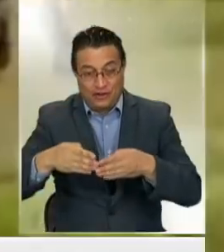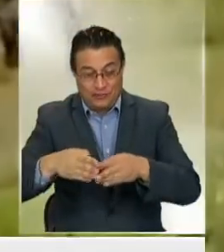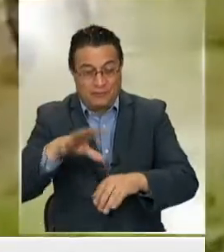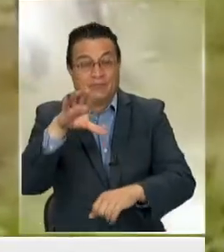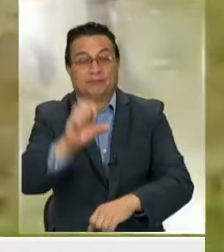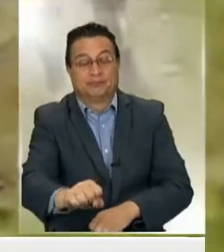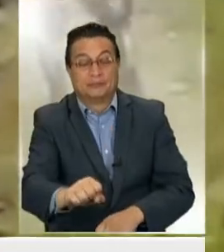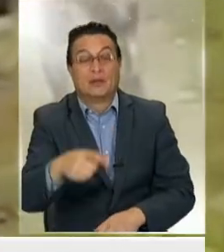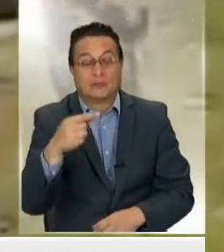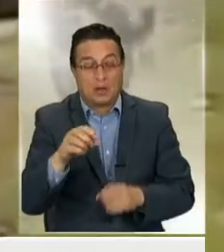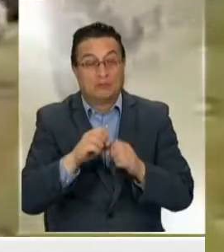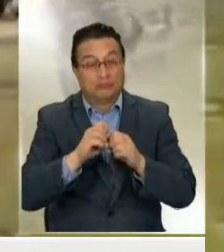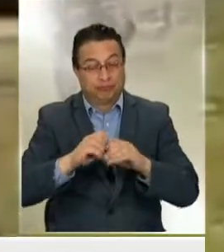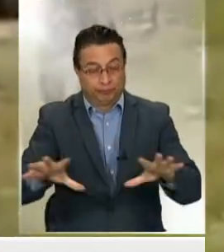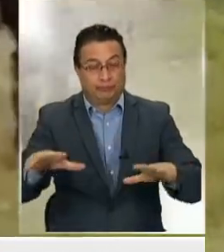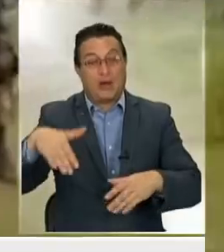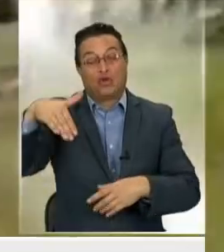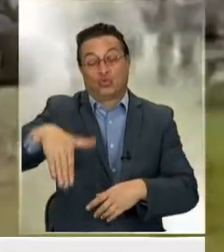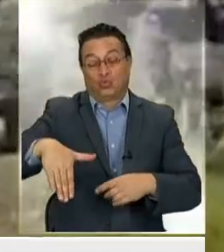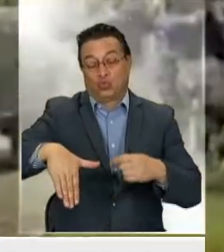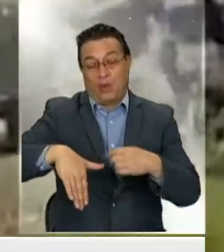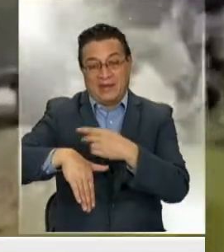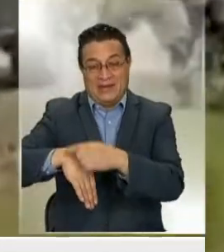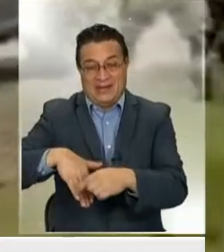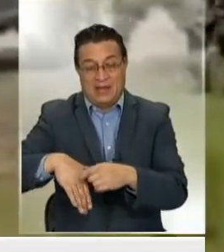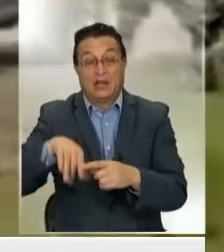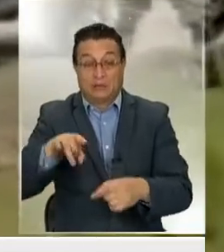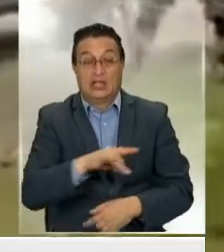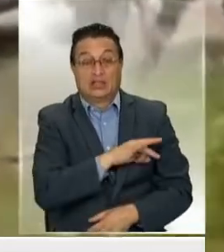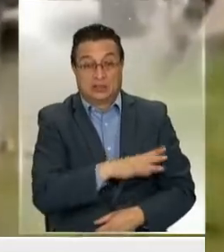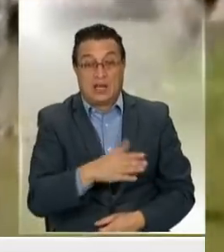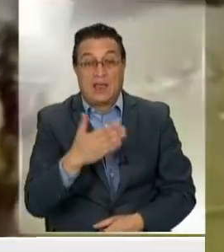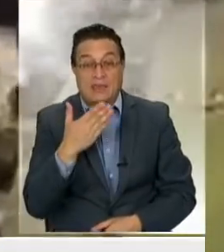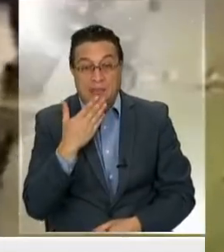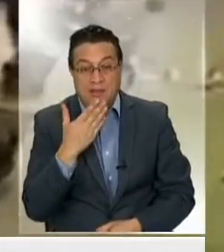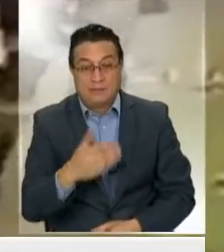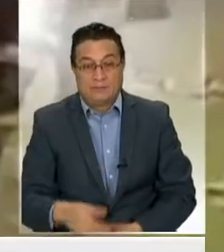países de Sudamérica y uno de esos objetivos sería Chile.